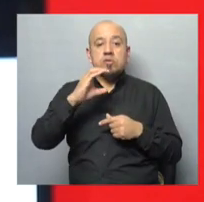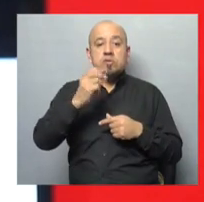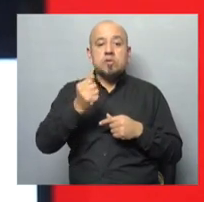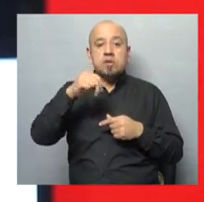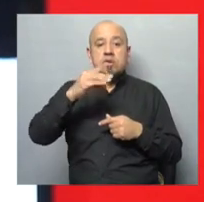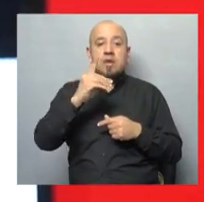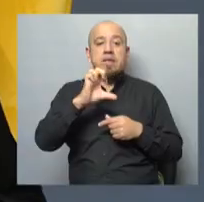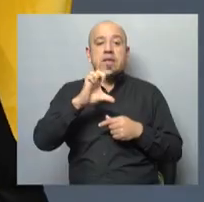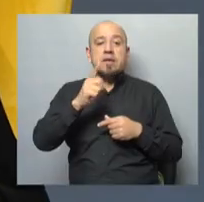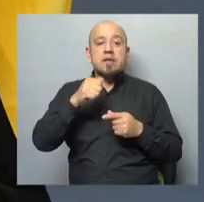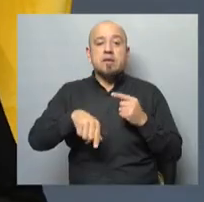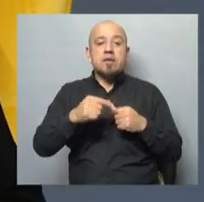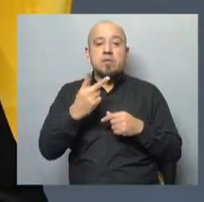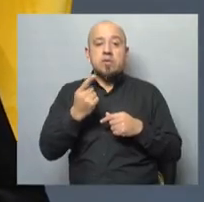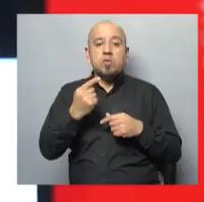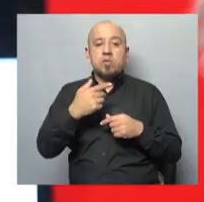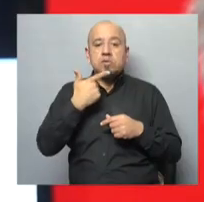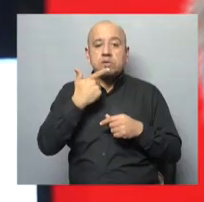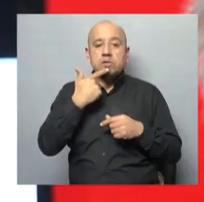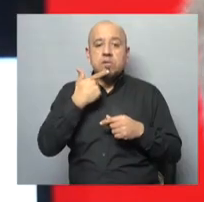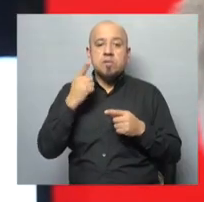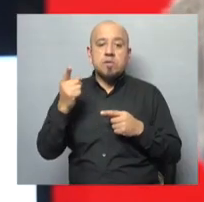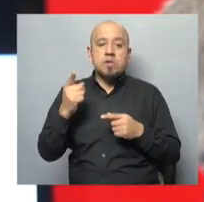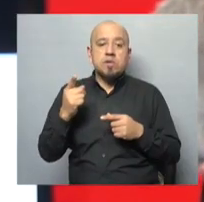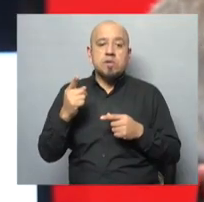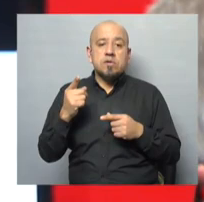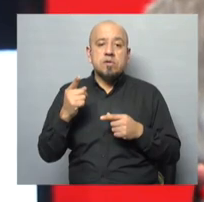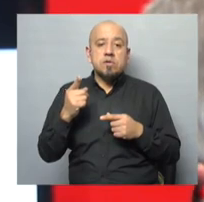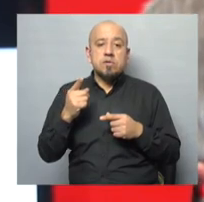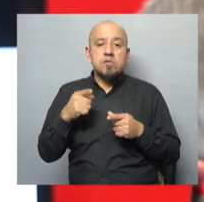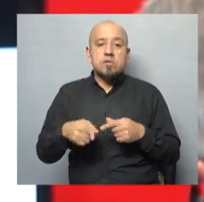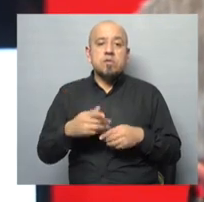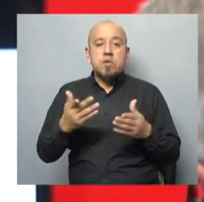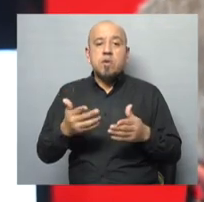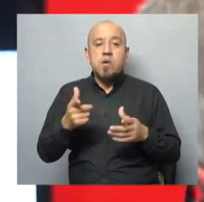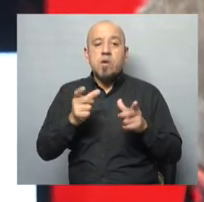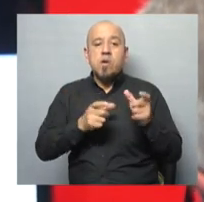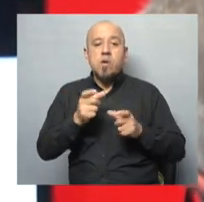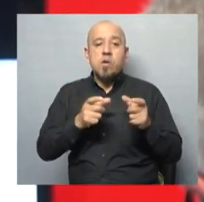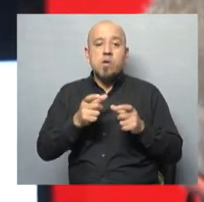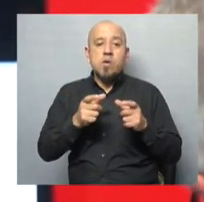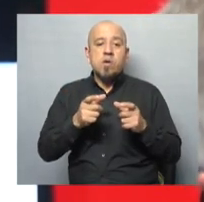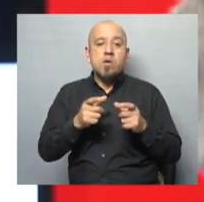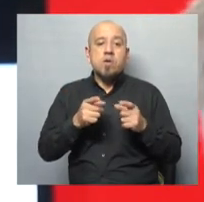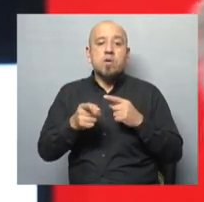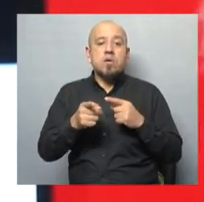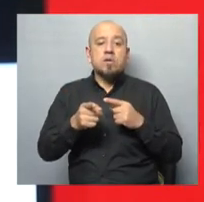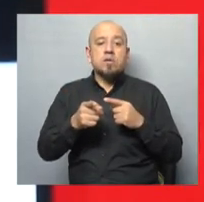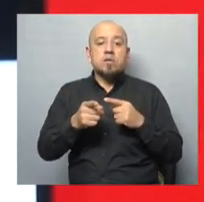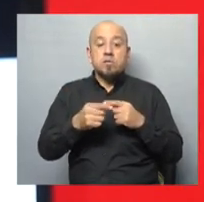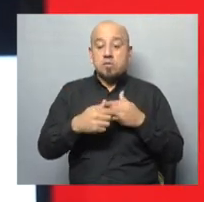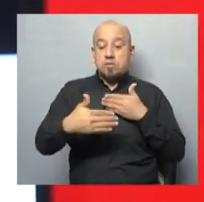sobre 21 de septiembre no donde está ahora y este y el público empezó esta era muy próxima vamos la proximidad a